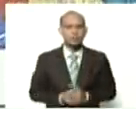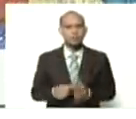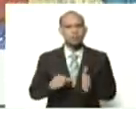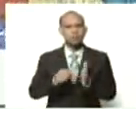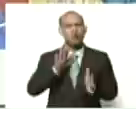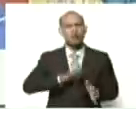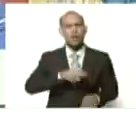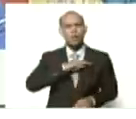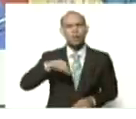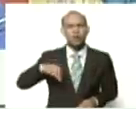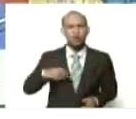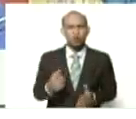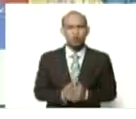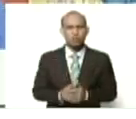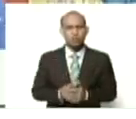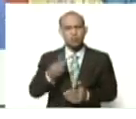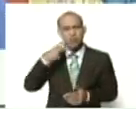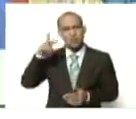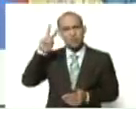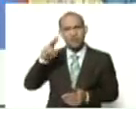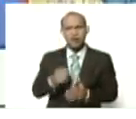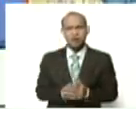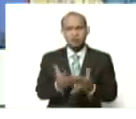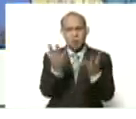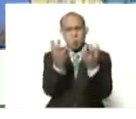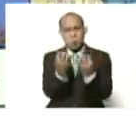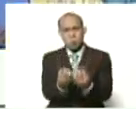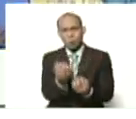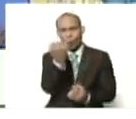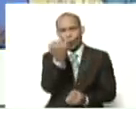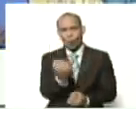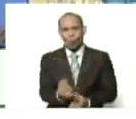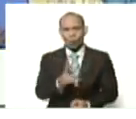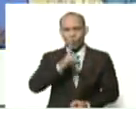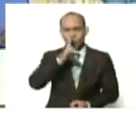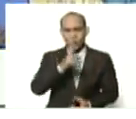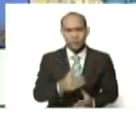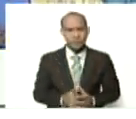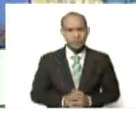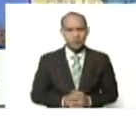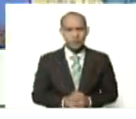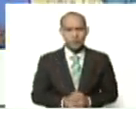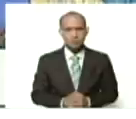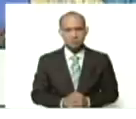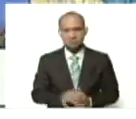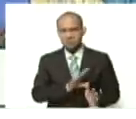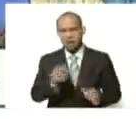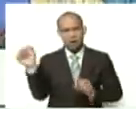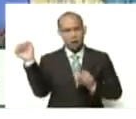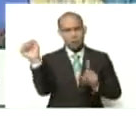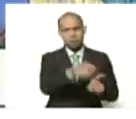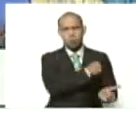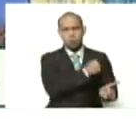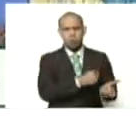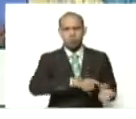estamos? Los traidores están secos, secos, derrotados,